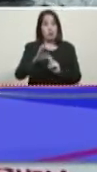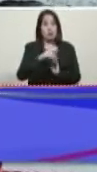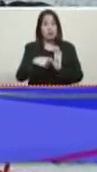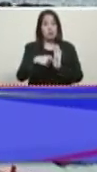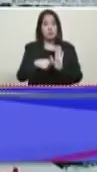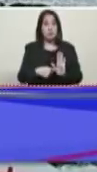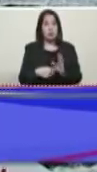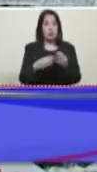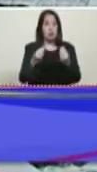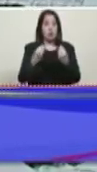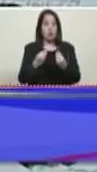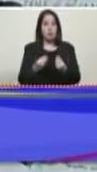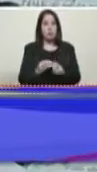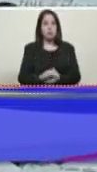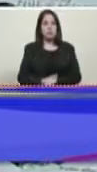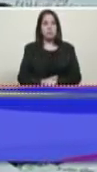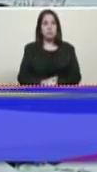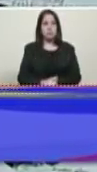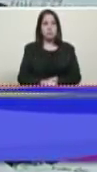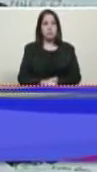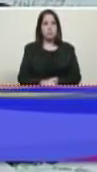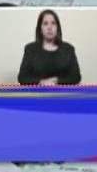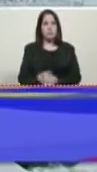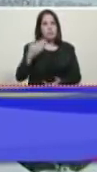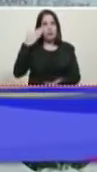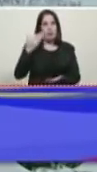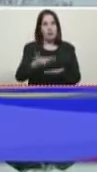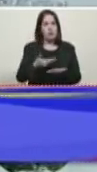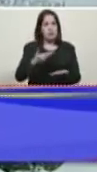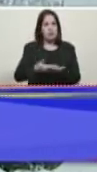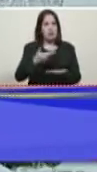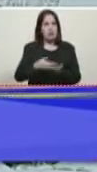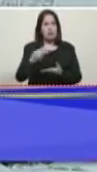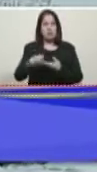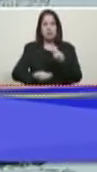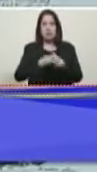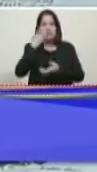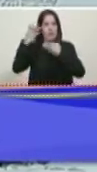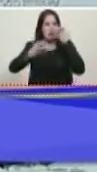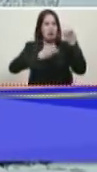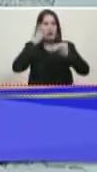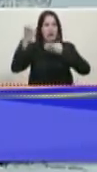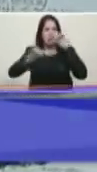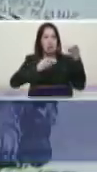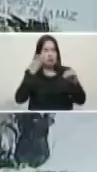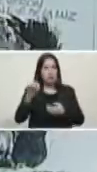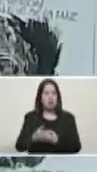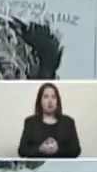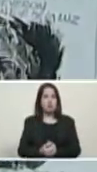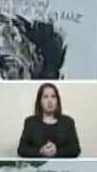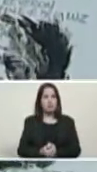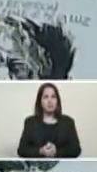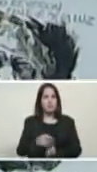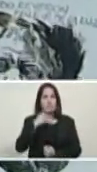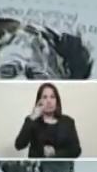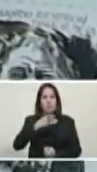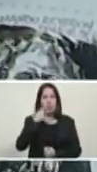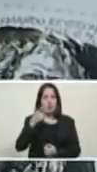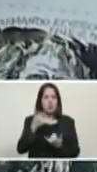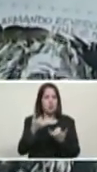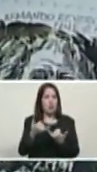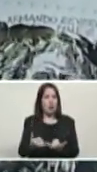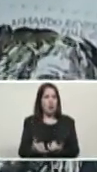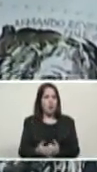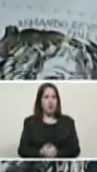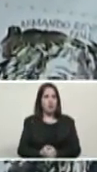que testigos refieren se realizó en medio de gritos e improperios de carácter político ahora allí